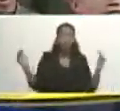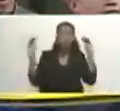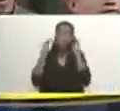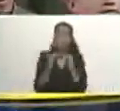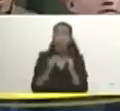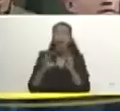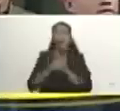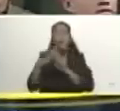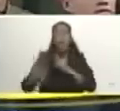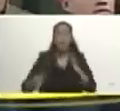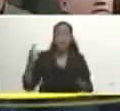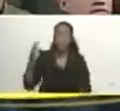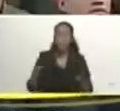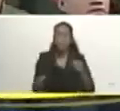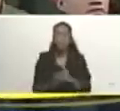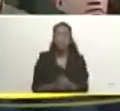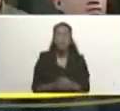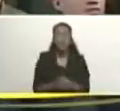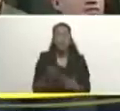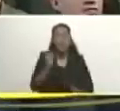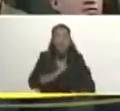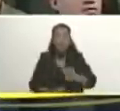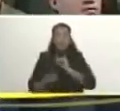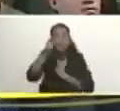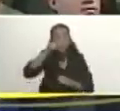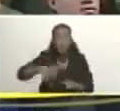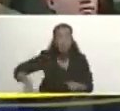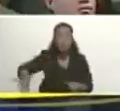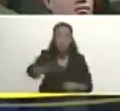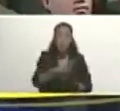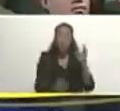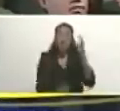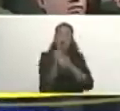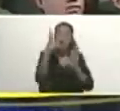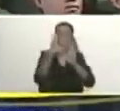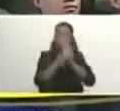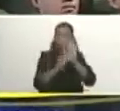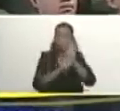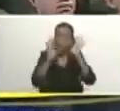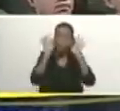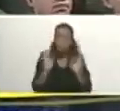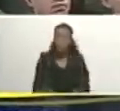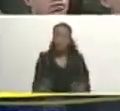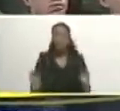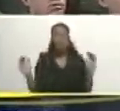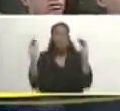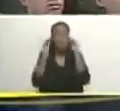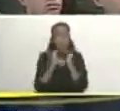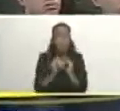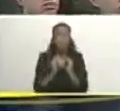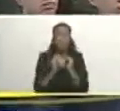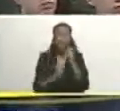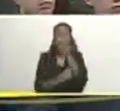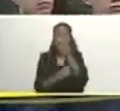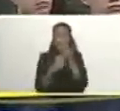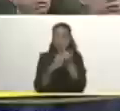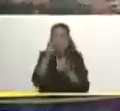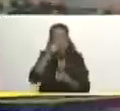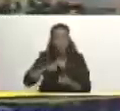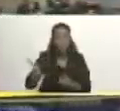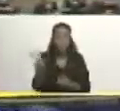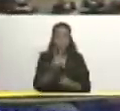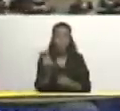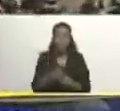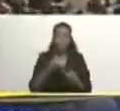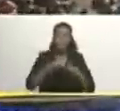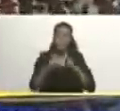Tribunal Supremo de Justicia y la Defensoría del Pueblo han constituido un soporte inigualable para el sostenimiento del país y